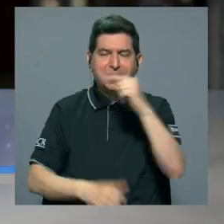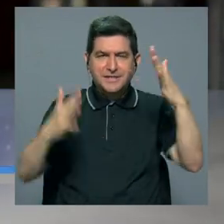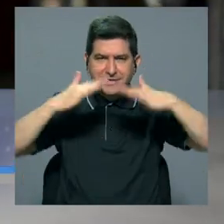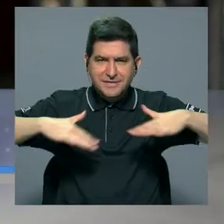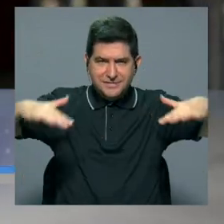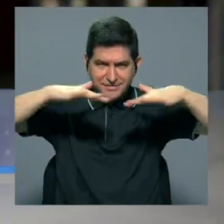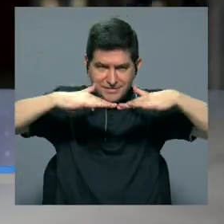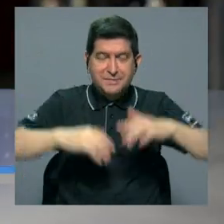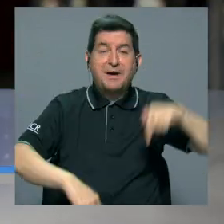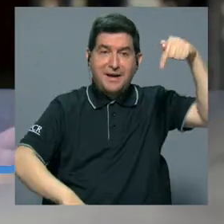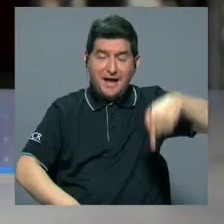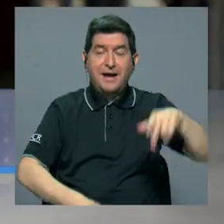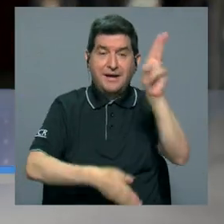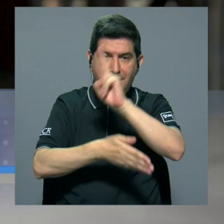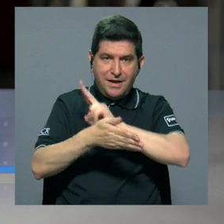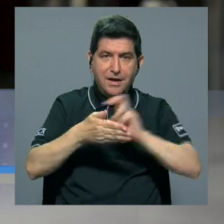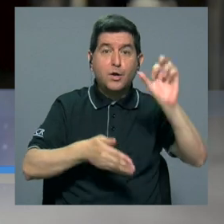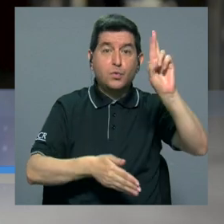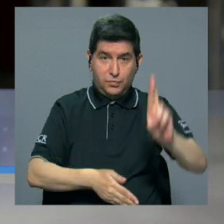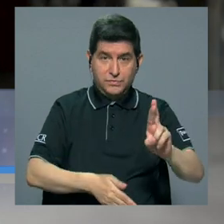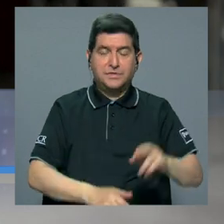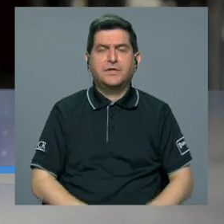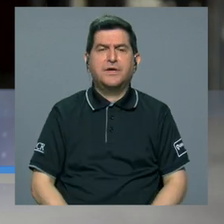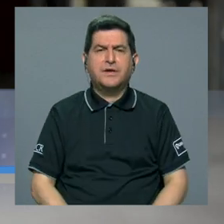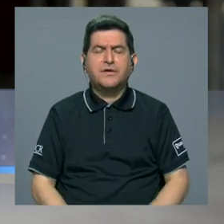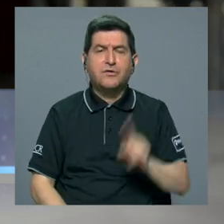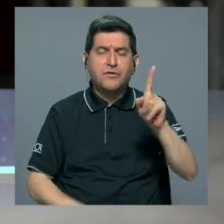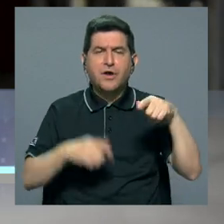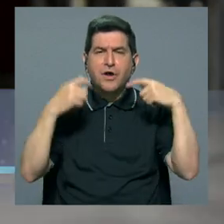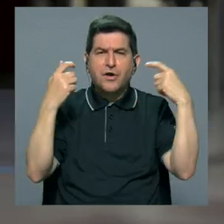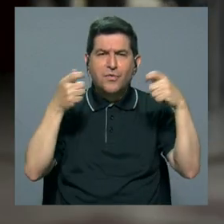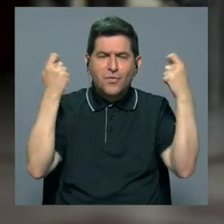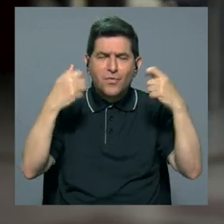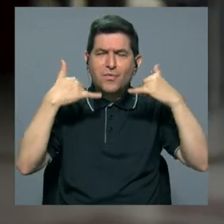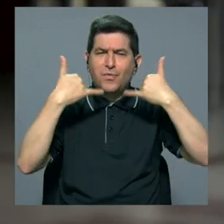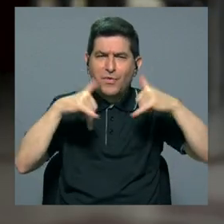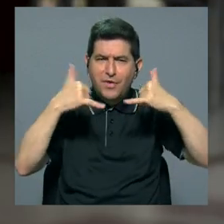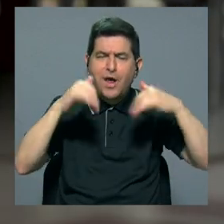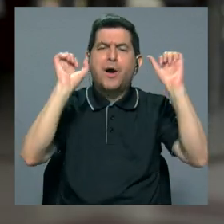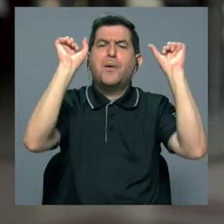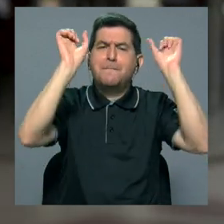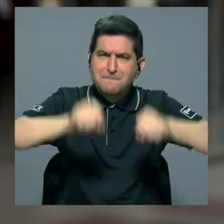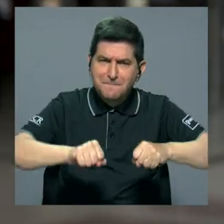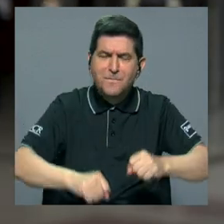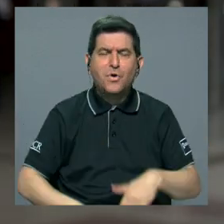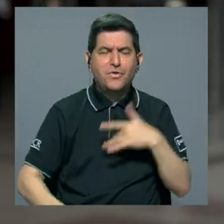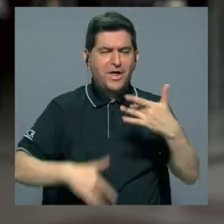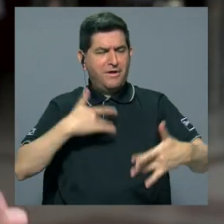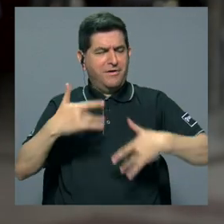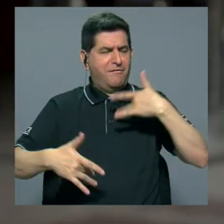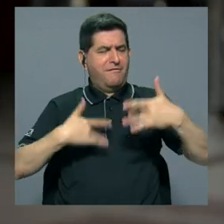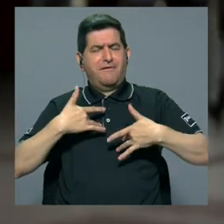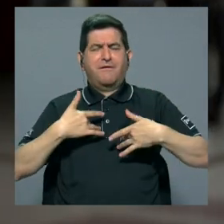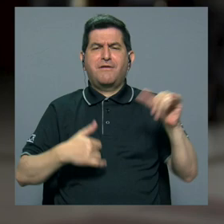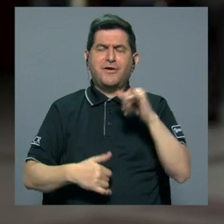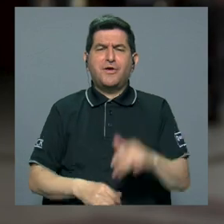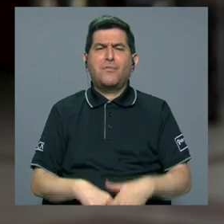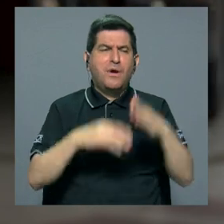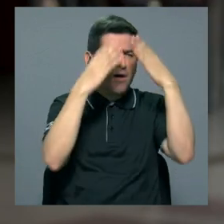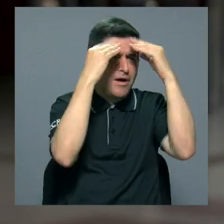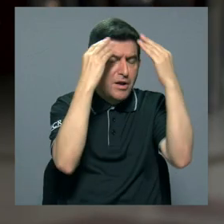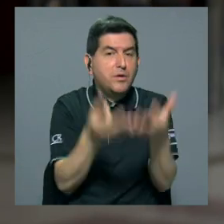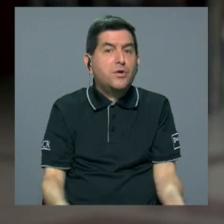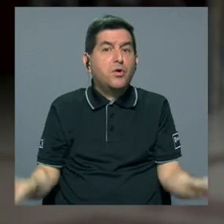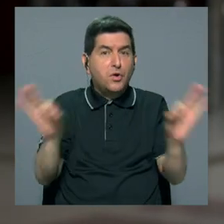Semana Ambiental que se celebra, bueno, aquí en la Universidad de Costa Rica, a través de una feria de juegos en la que se pueda sensibilizar y